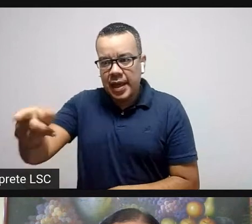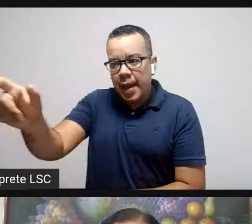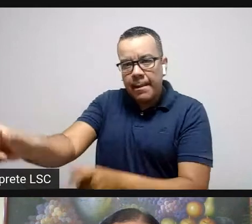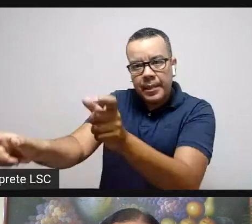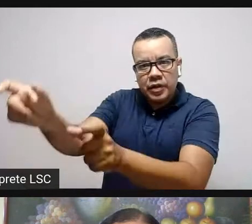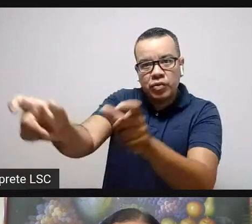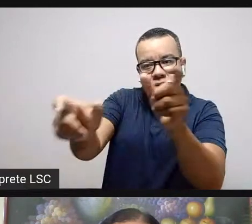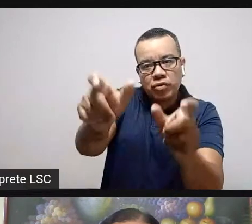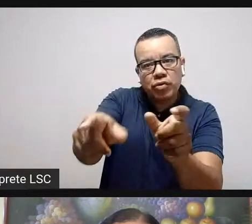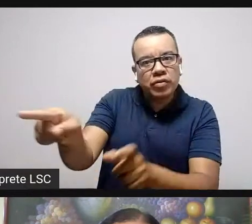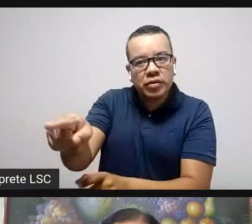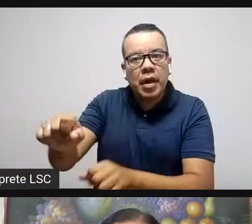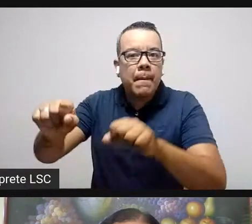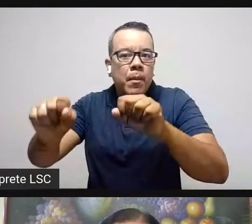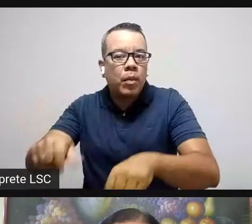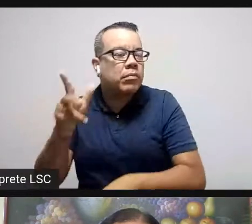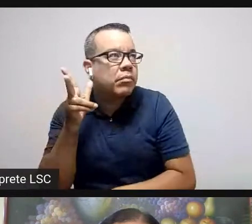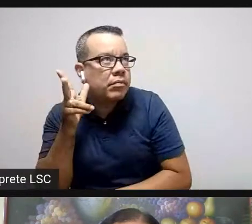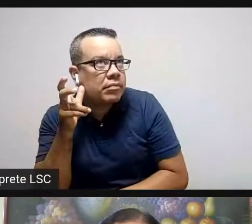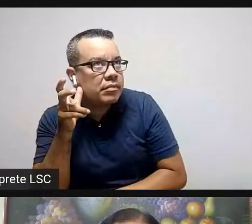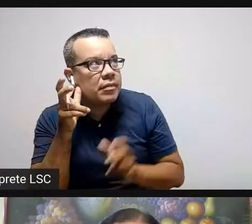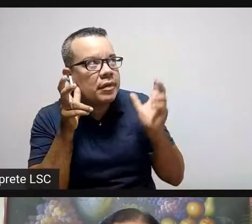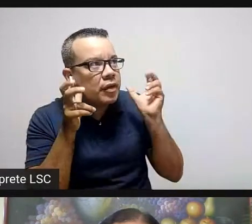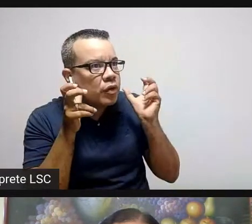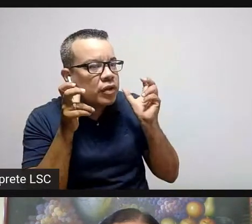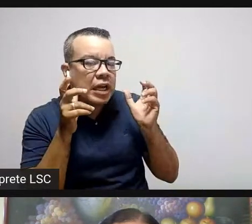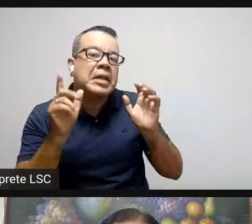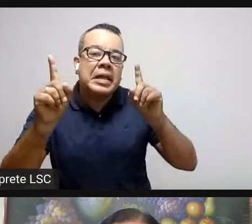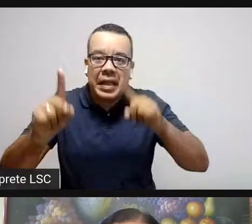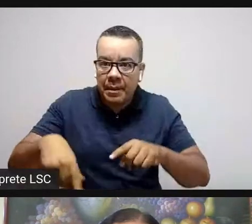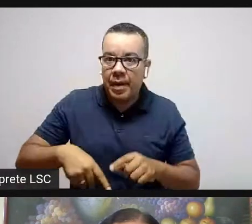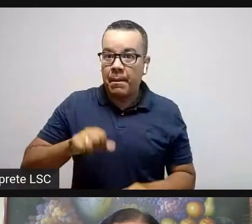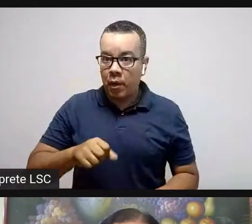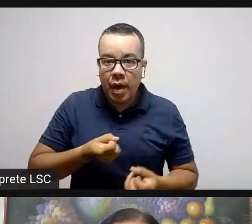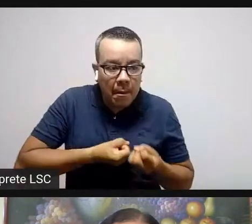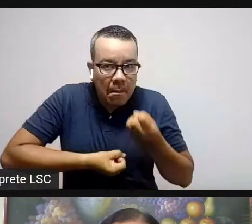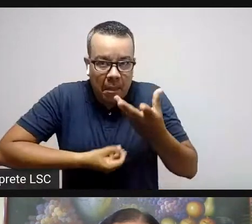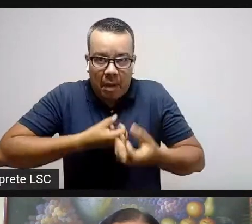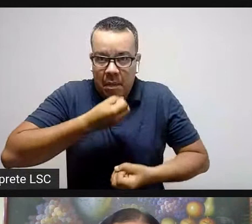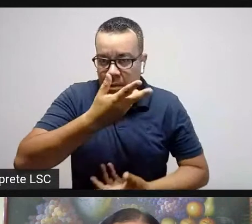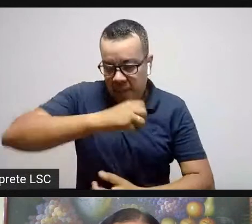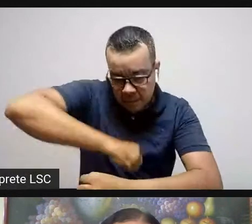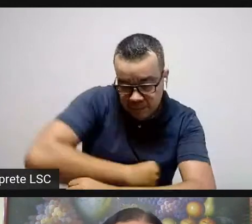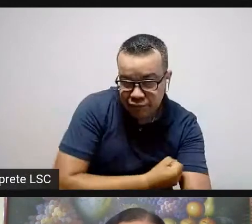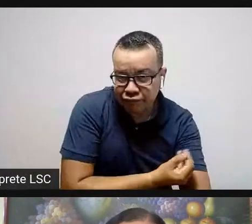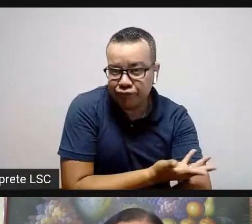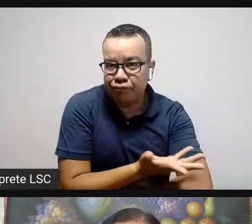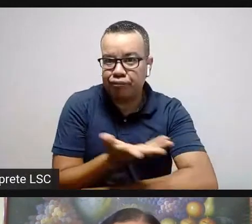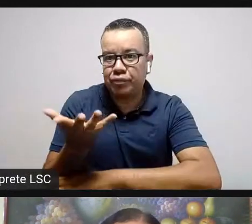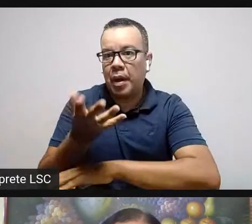escuchar y de ser escuchados en este ritual de la palabra.